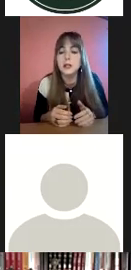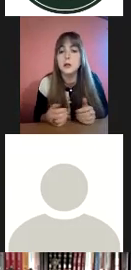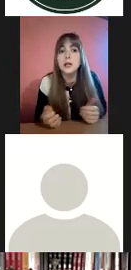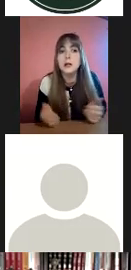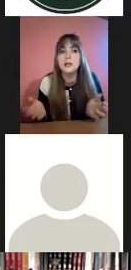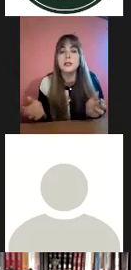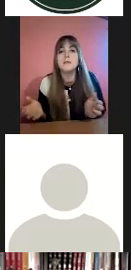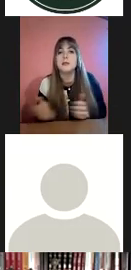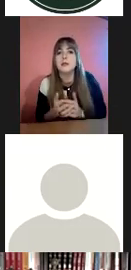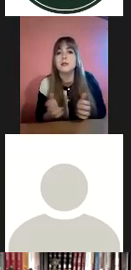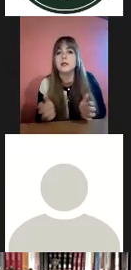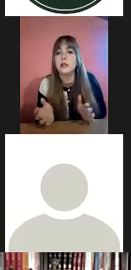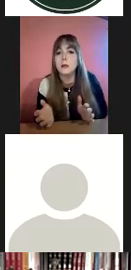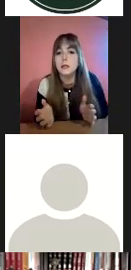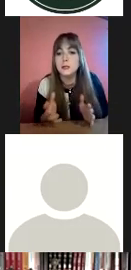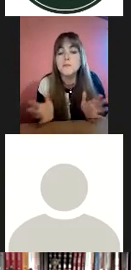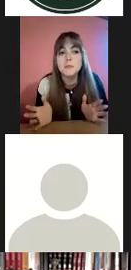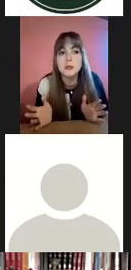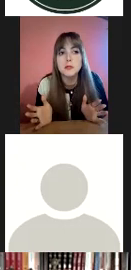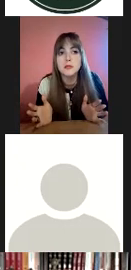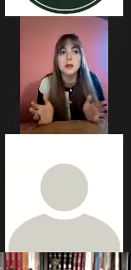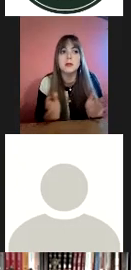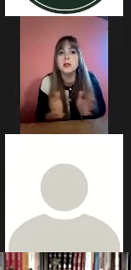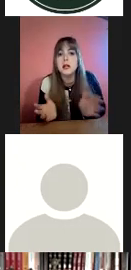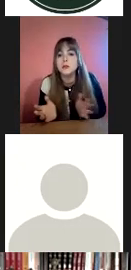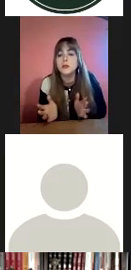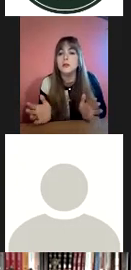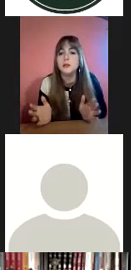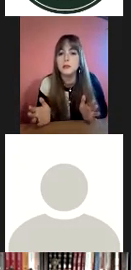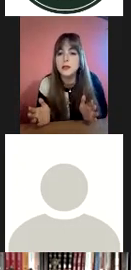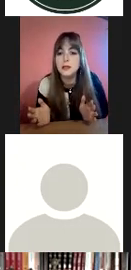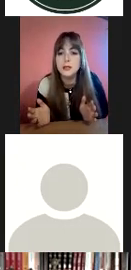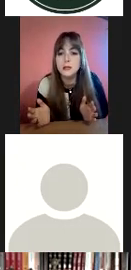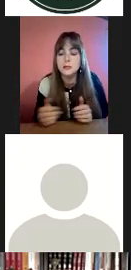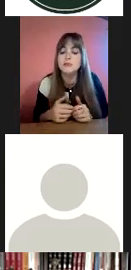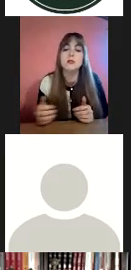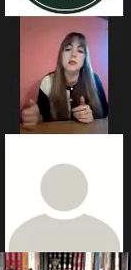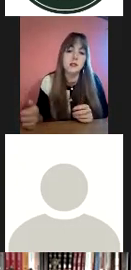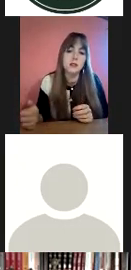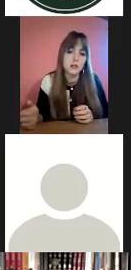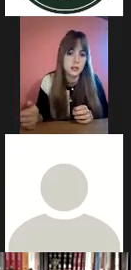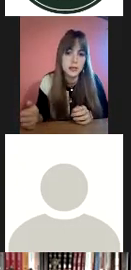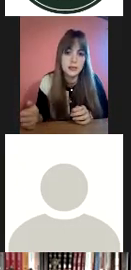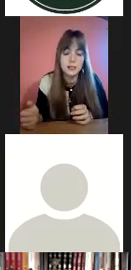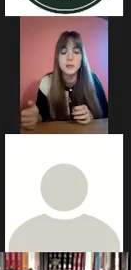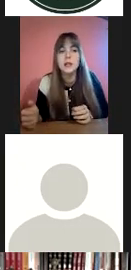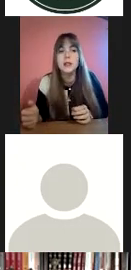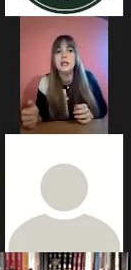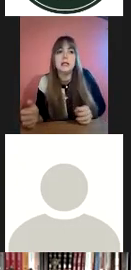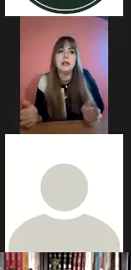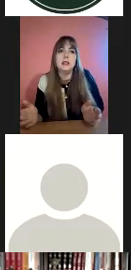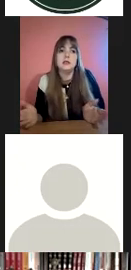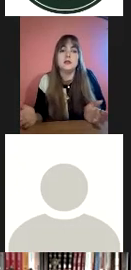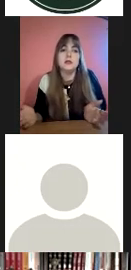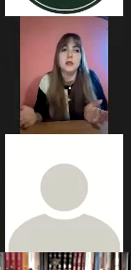a la libertad o al hábitat, piensan que el hábitat, ¿no? Perros y gatos, como en la ciudad y demás, no entienden de otras especies, y